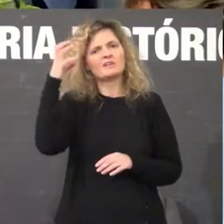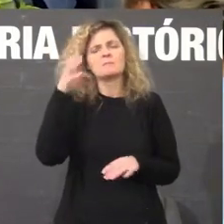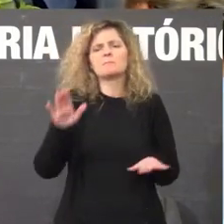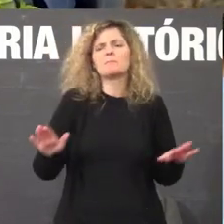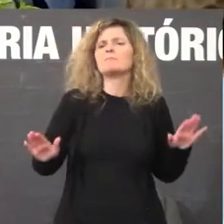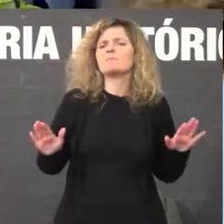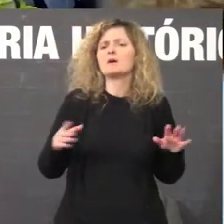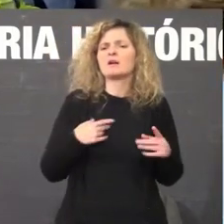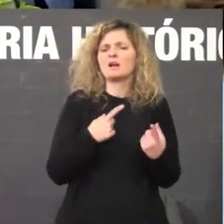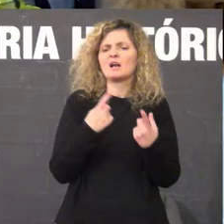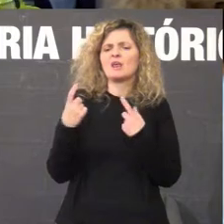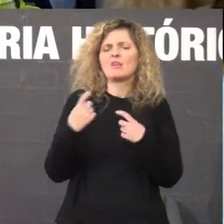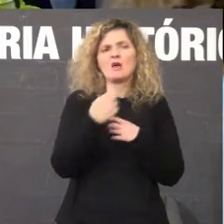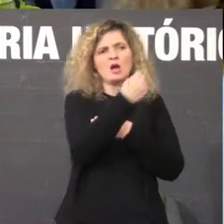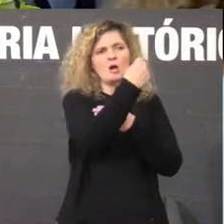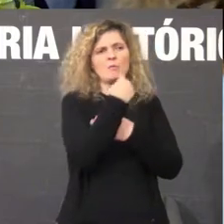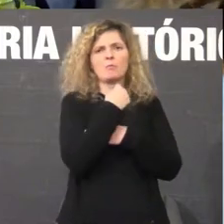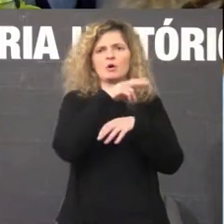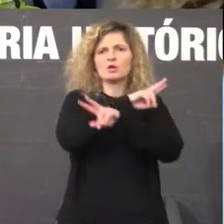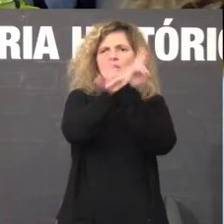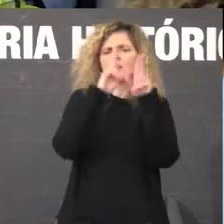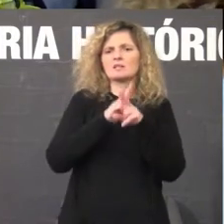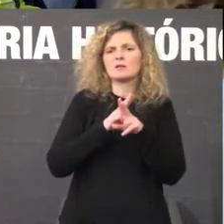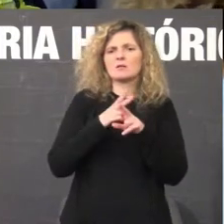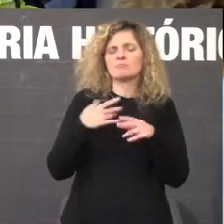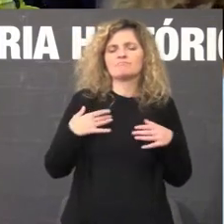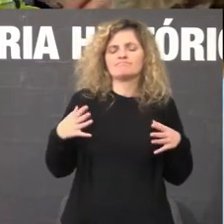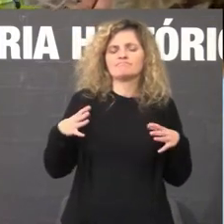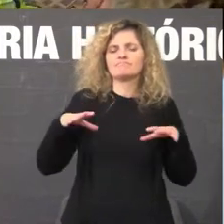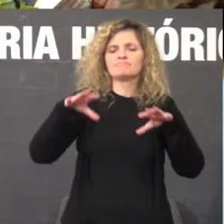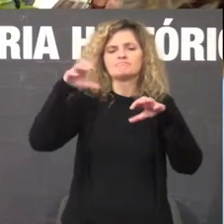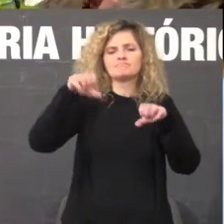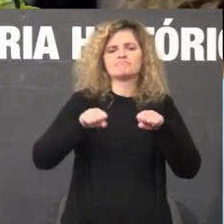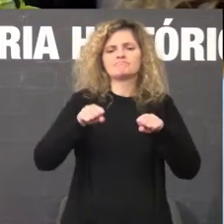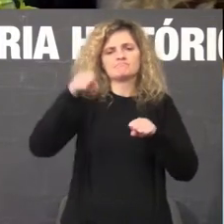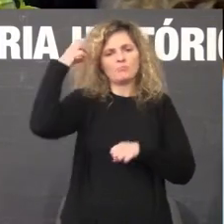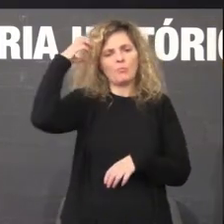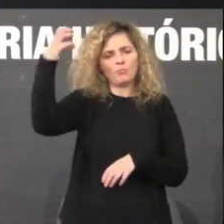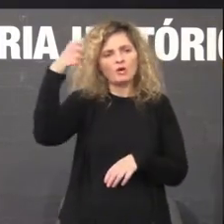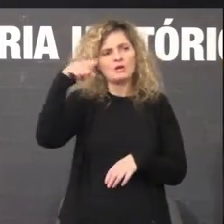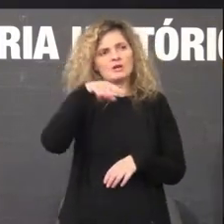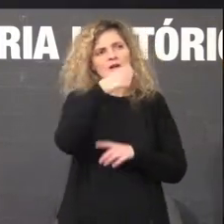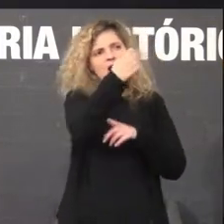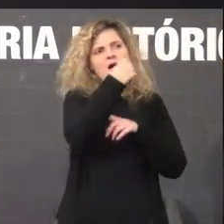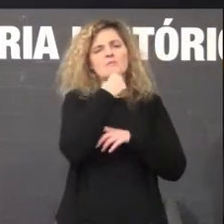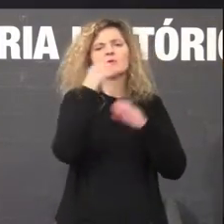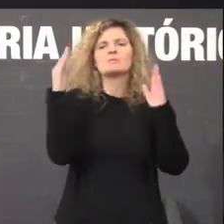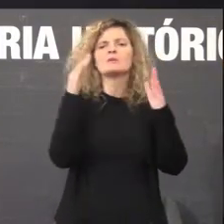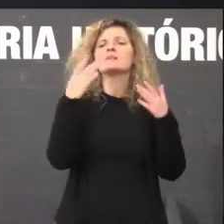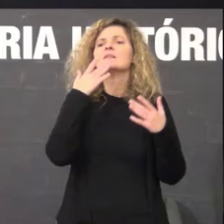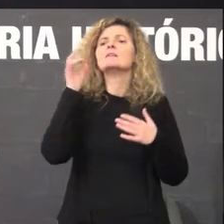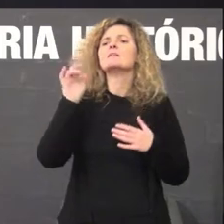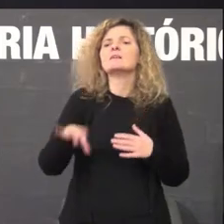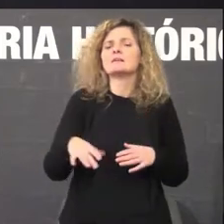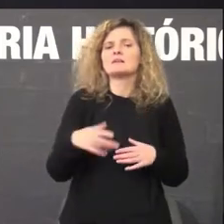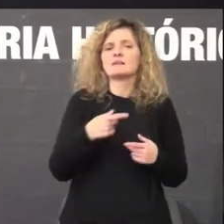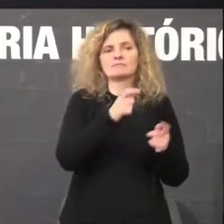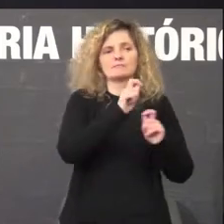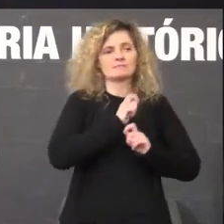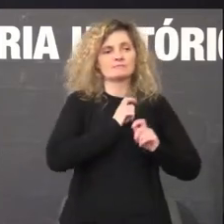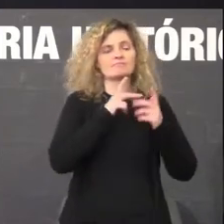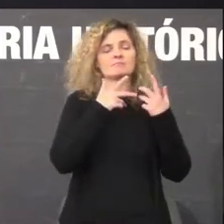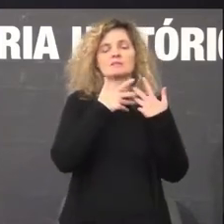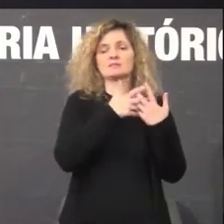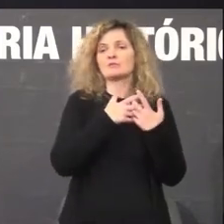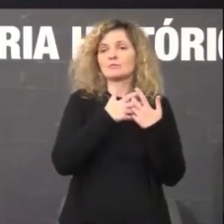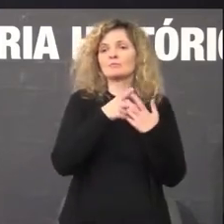pero necesito un apoyo internacional para asentar la monarquía. Y ese apoyo, en aquel momento, quien se lo podía dar era Estados